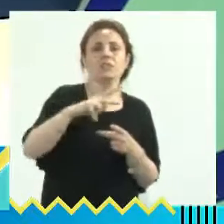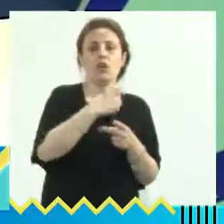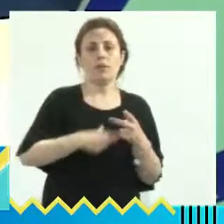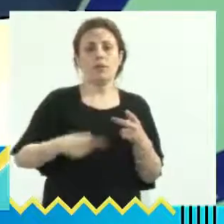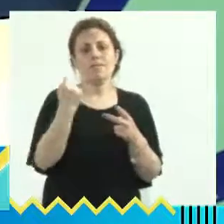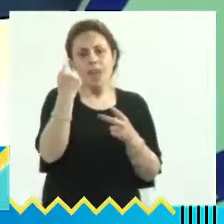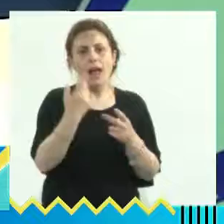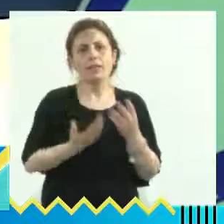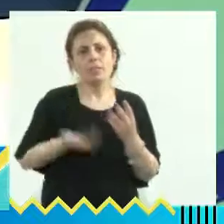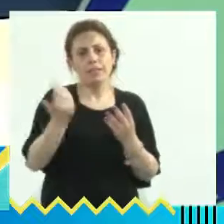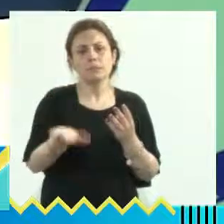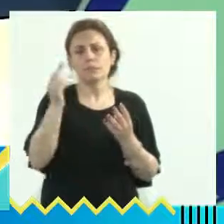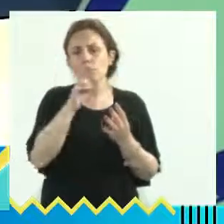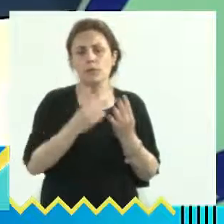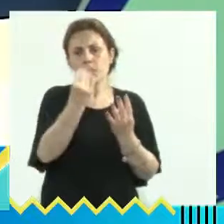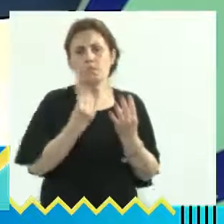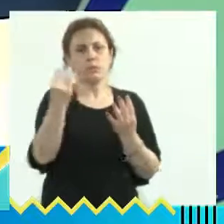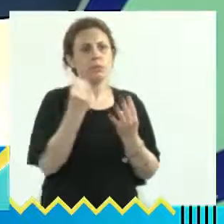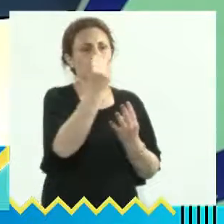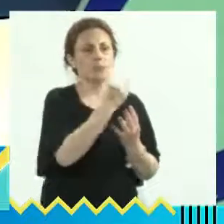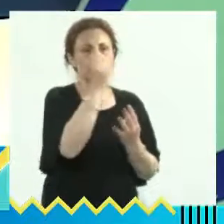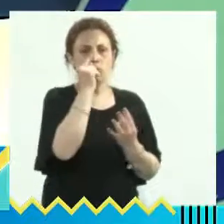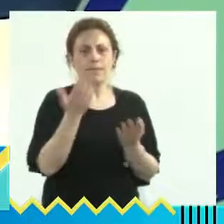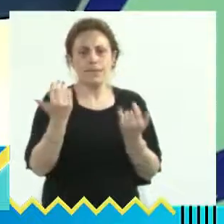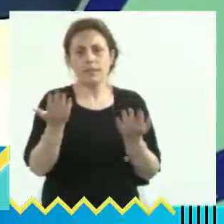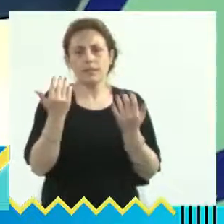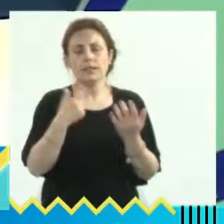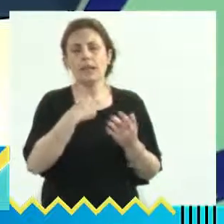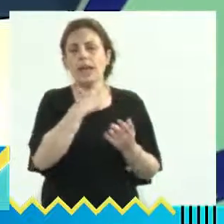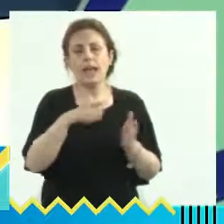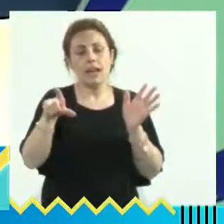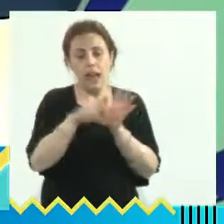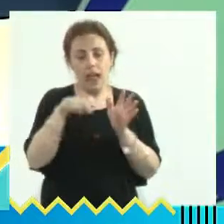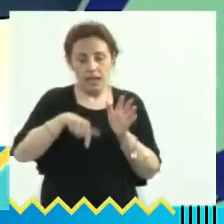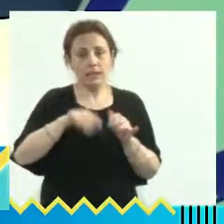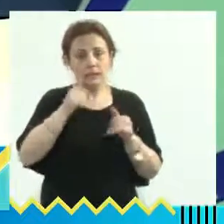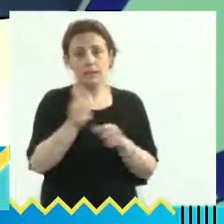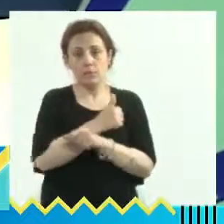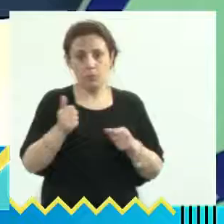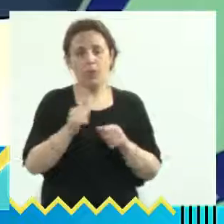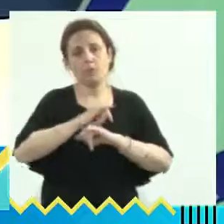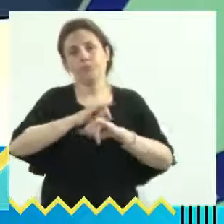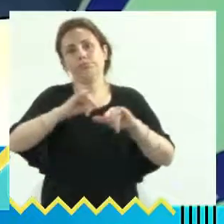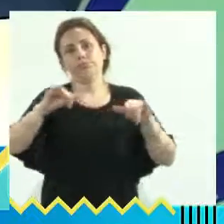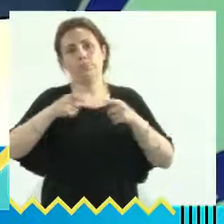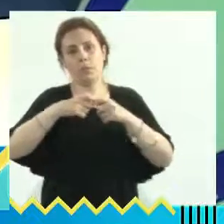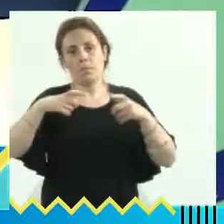en 6 por lo menos departamentos, tenemos que avanzar en esa fórmula como ley. pasar